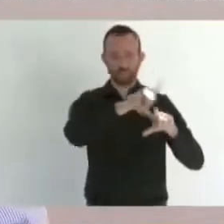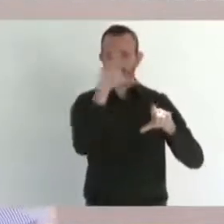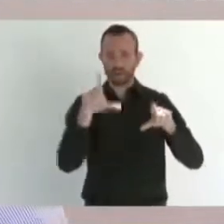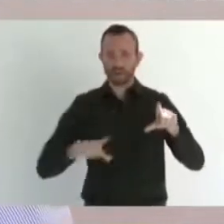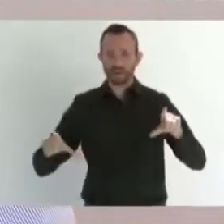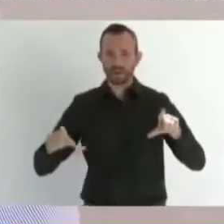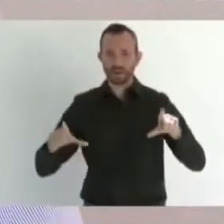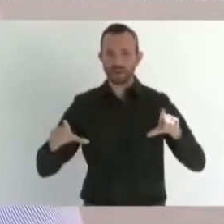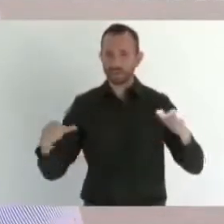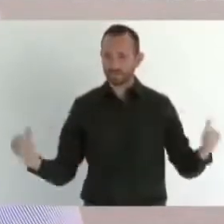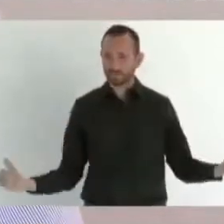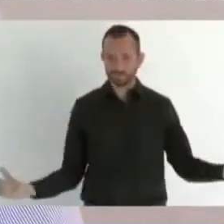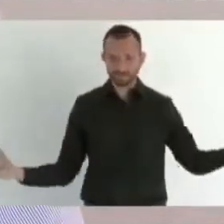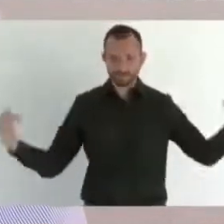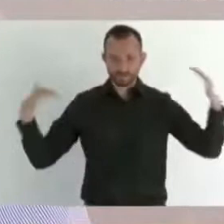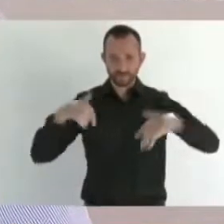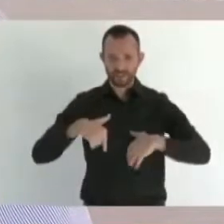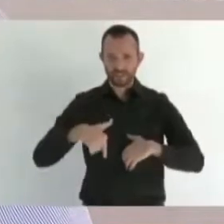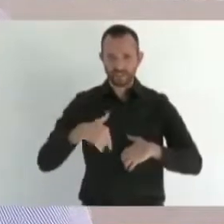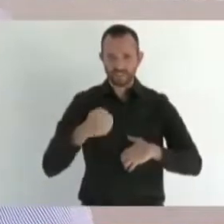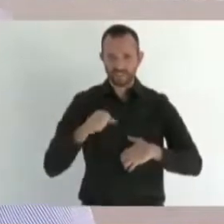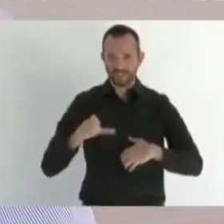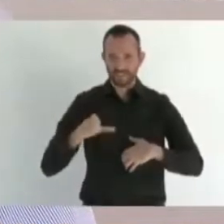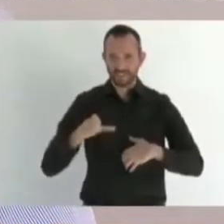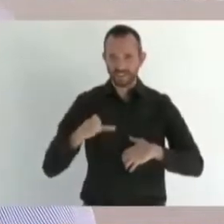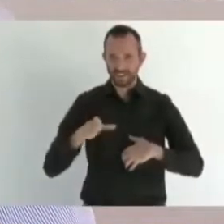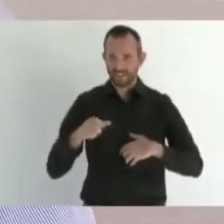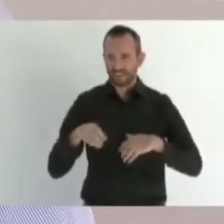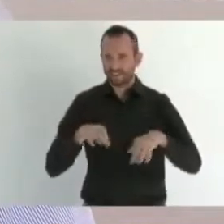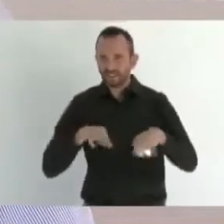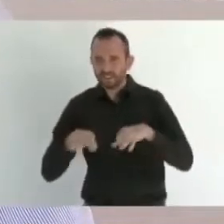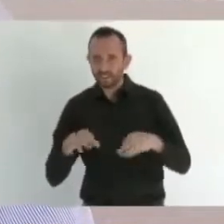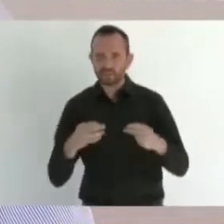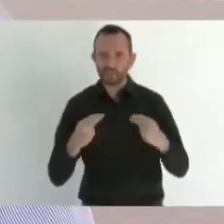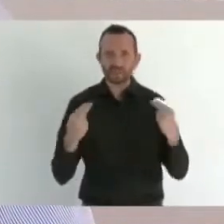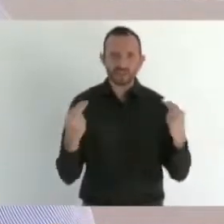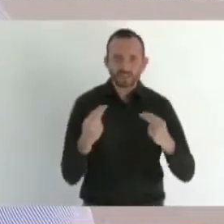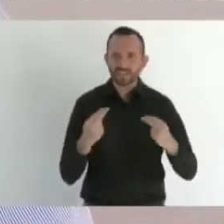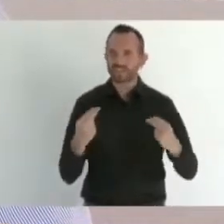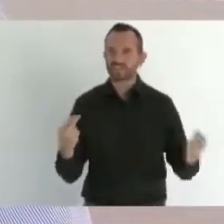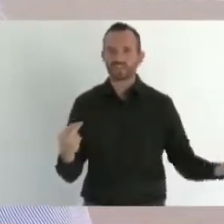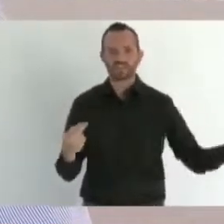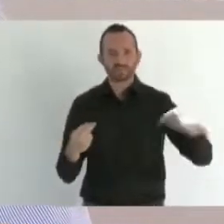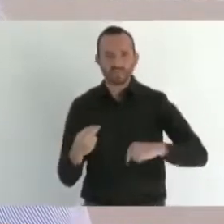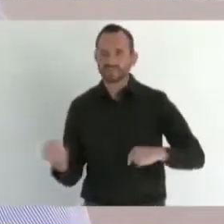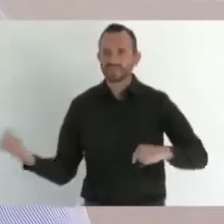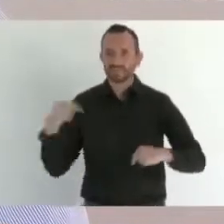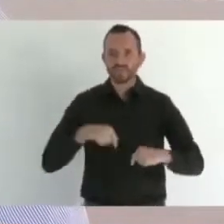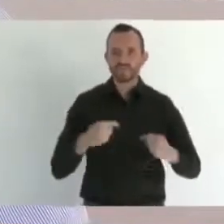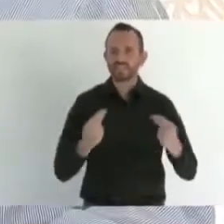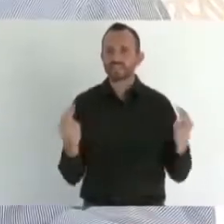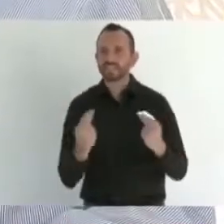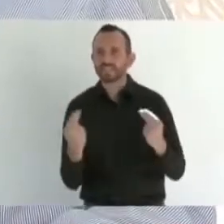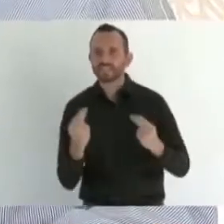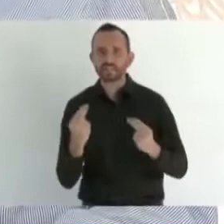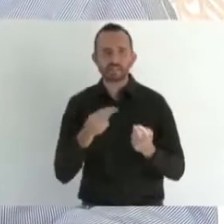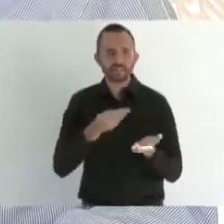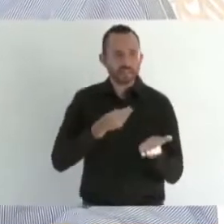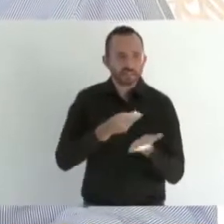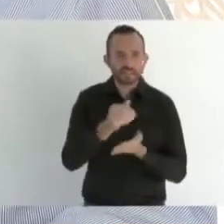y otros estados gente que ha venido a trabajar y que aquí ha hecho su familia